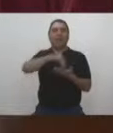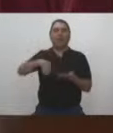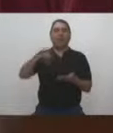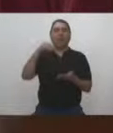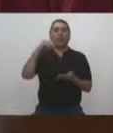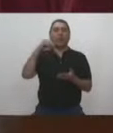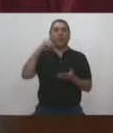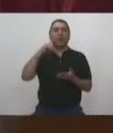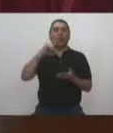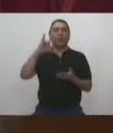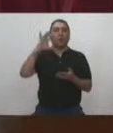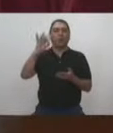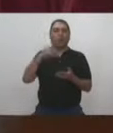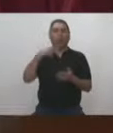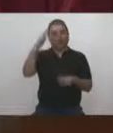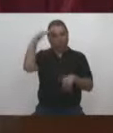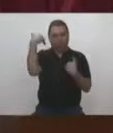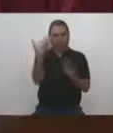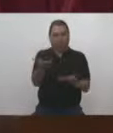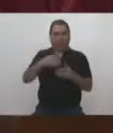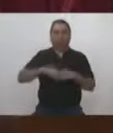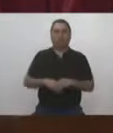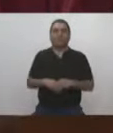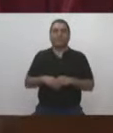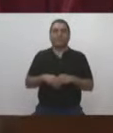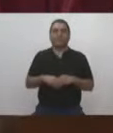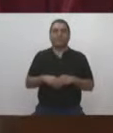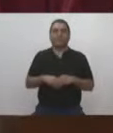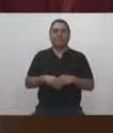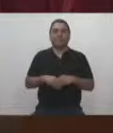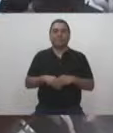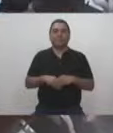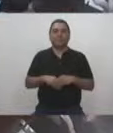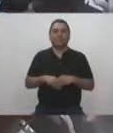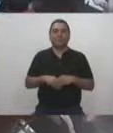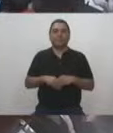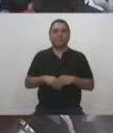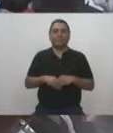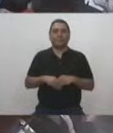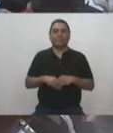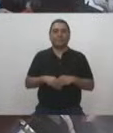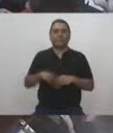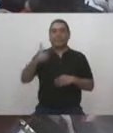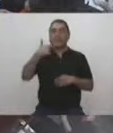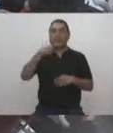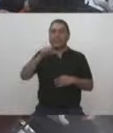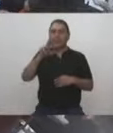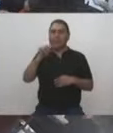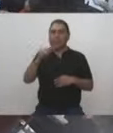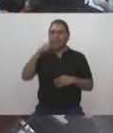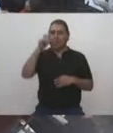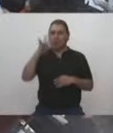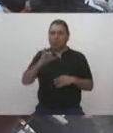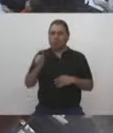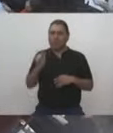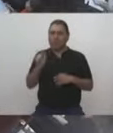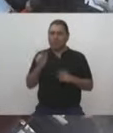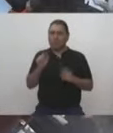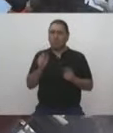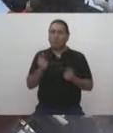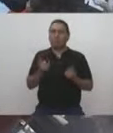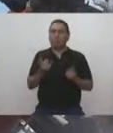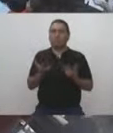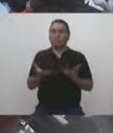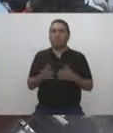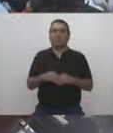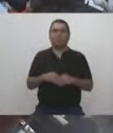a la política, y entonces eso impacta en el resultado de cada una de las transformaciones que debemos hacer en nuestras provincias y en el país. Así